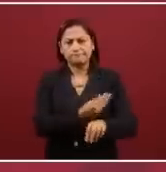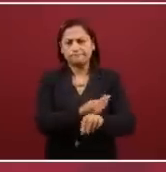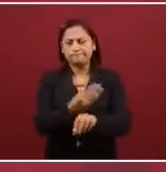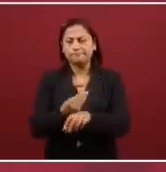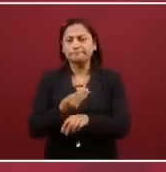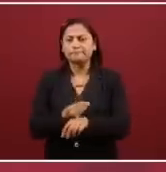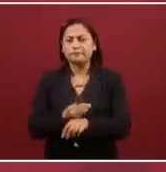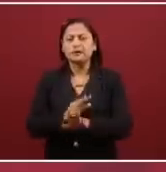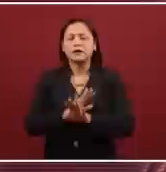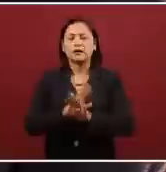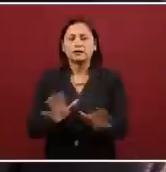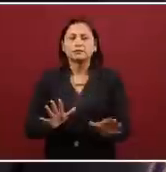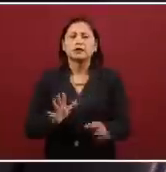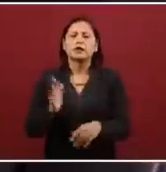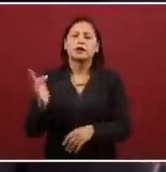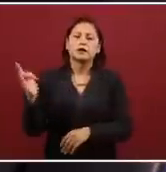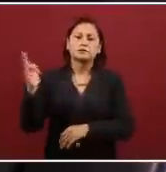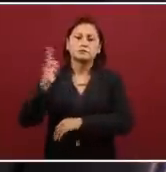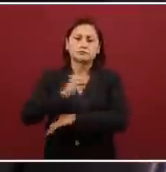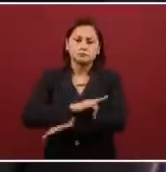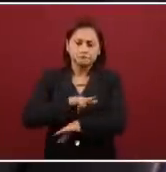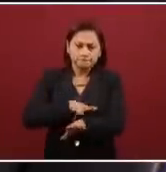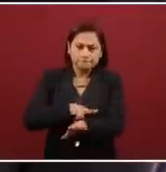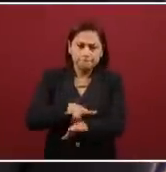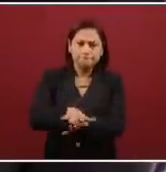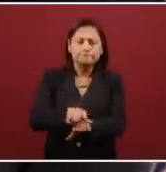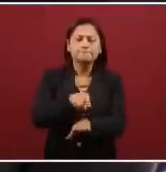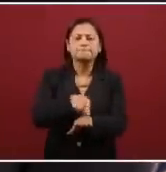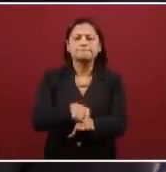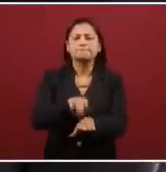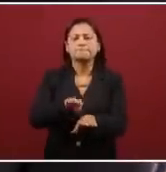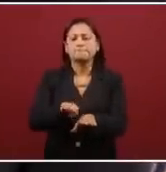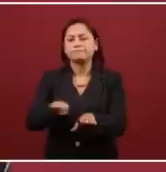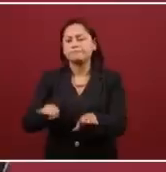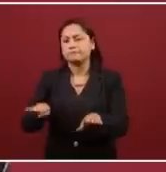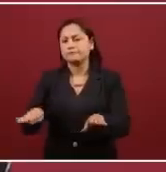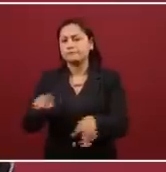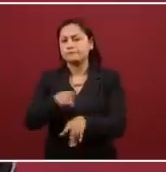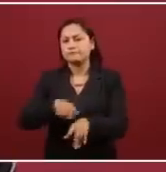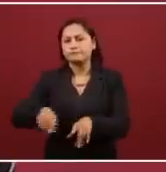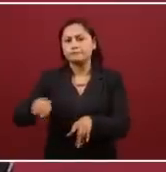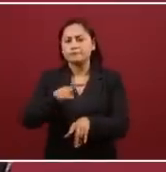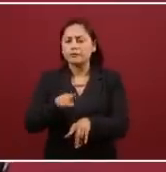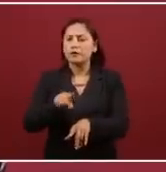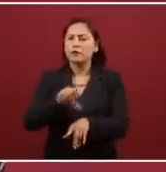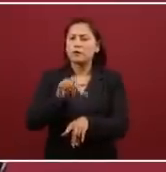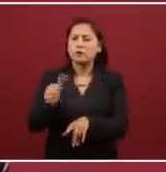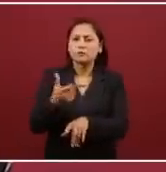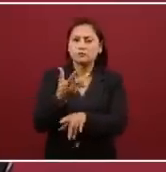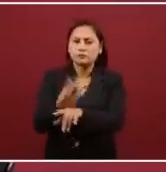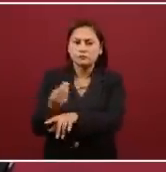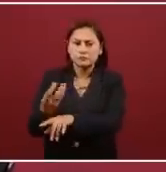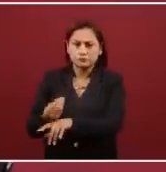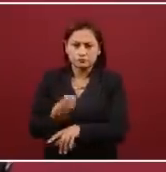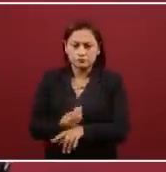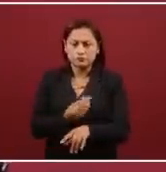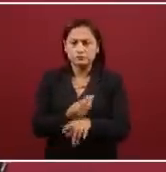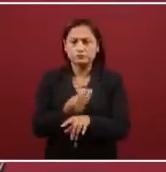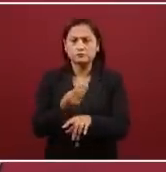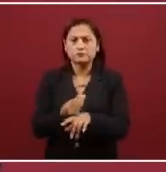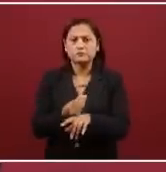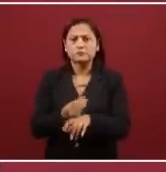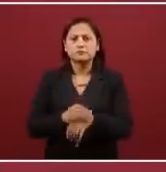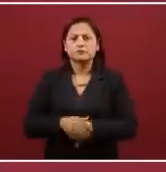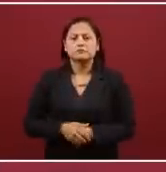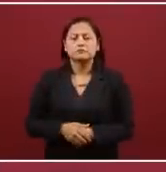las pistas, en el área de rodamiento de aviones. Se está haciendo